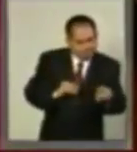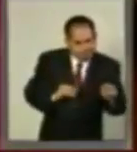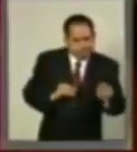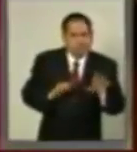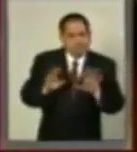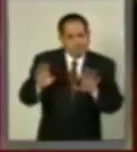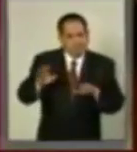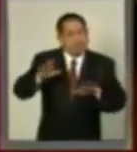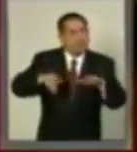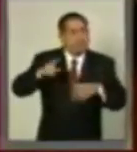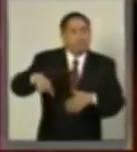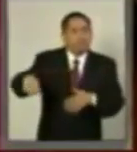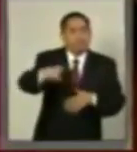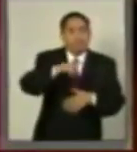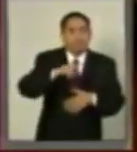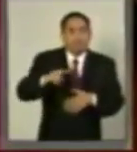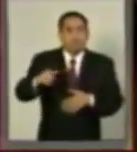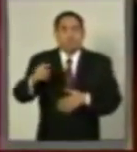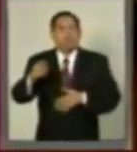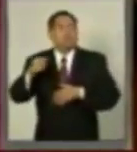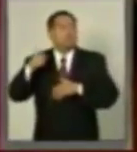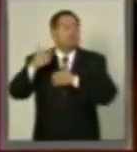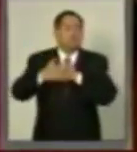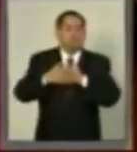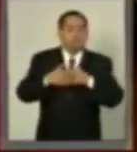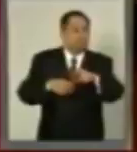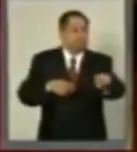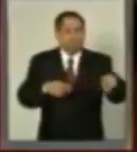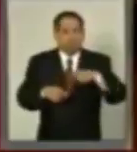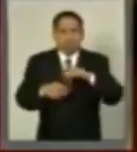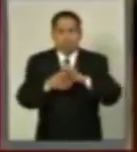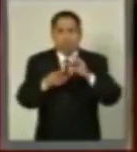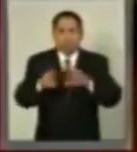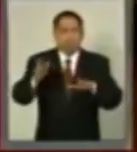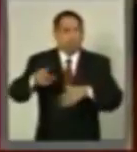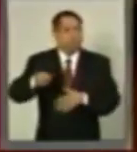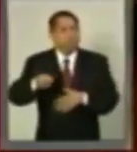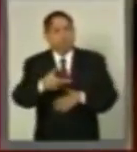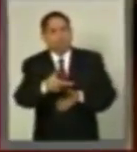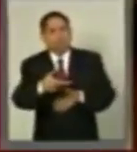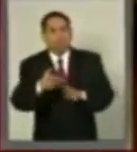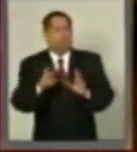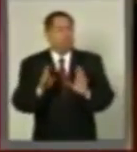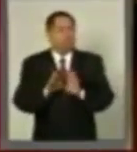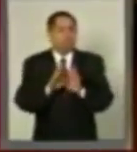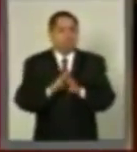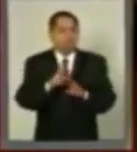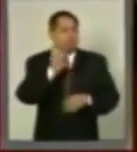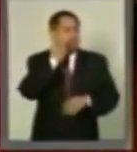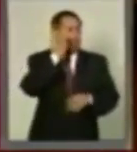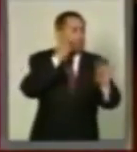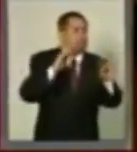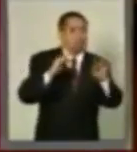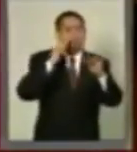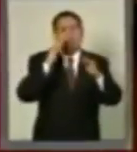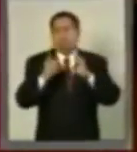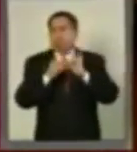sociedad que luego cuando sale a manifestarse se les llaman que son demagogos o que